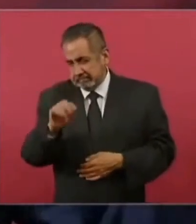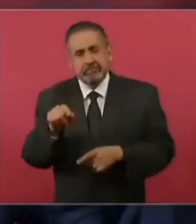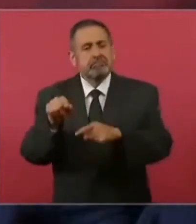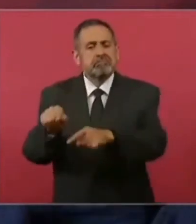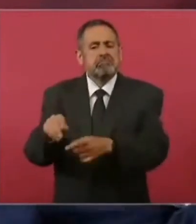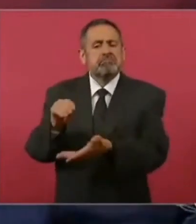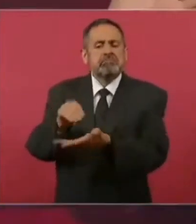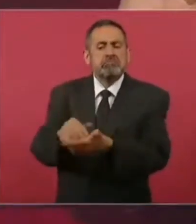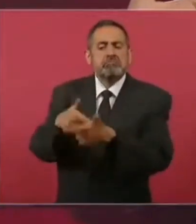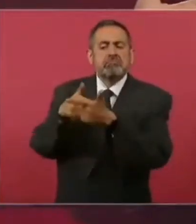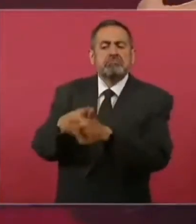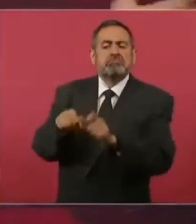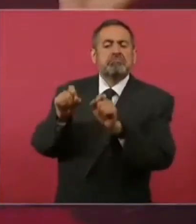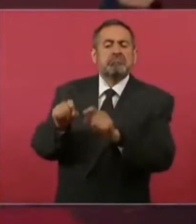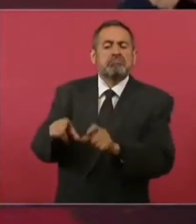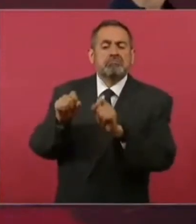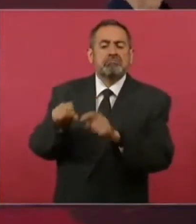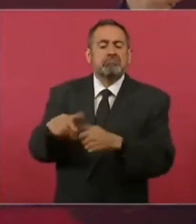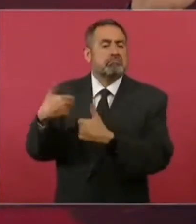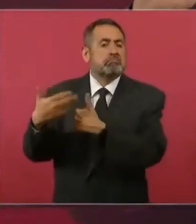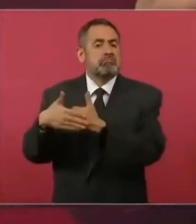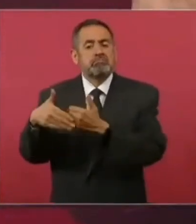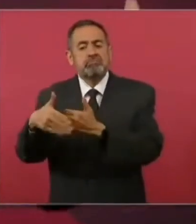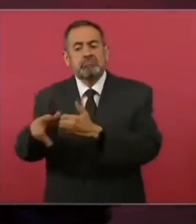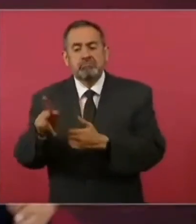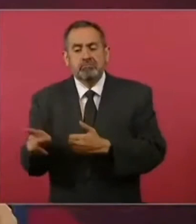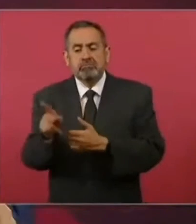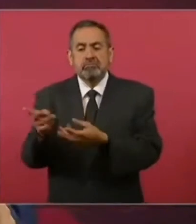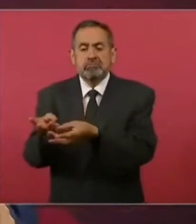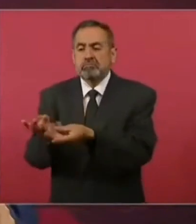pues esos tres pueblos iban a desaparecer.